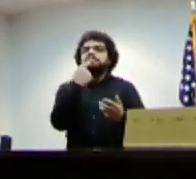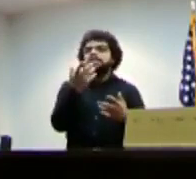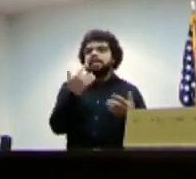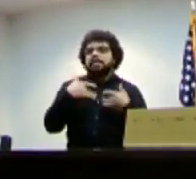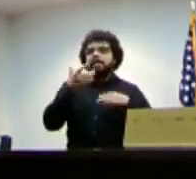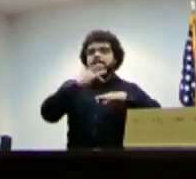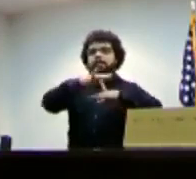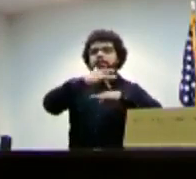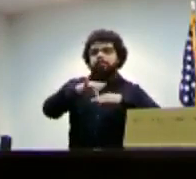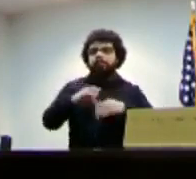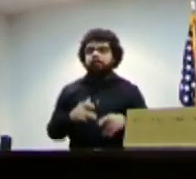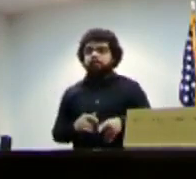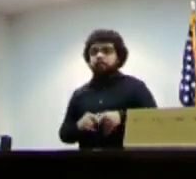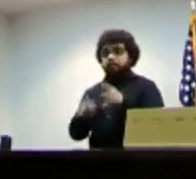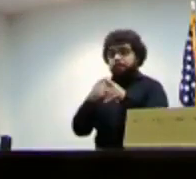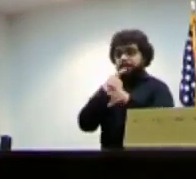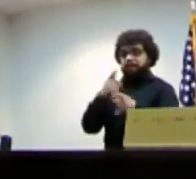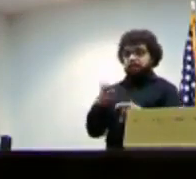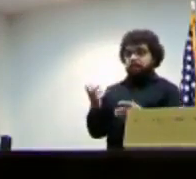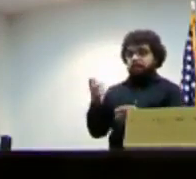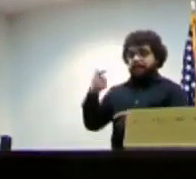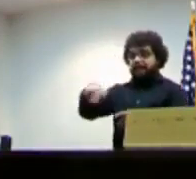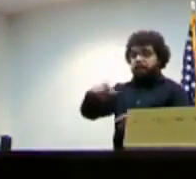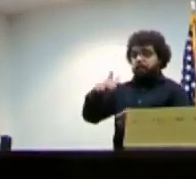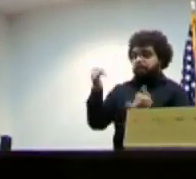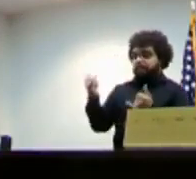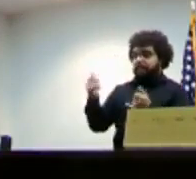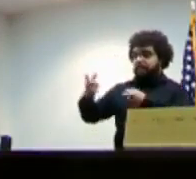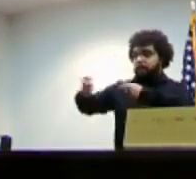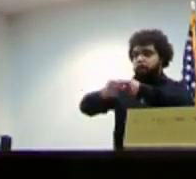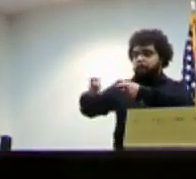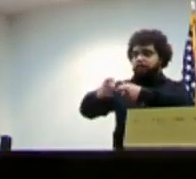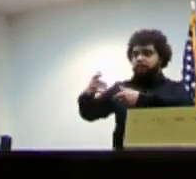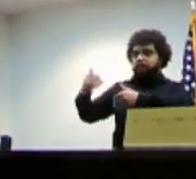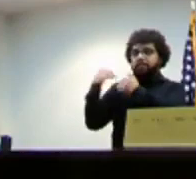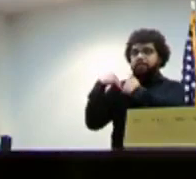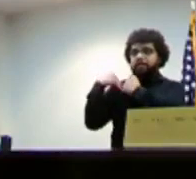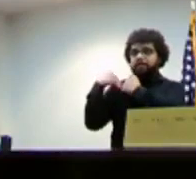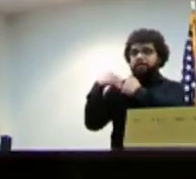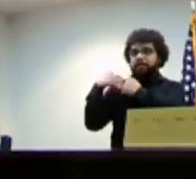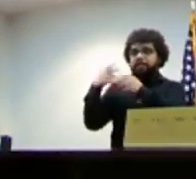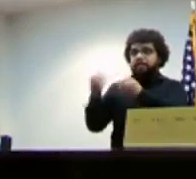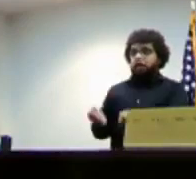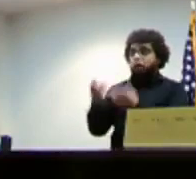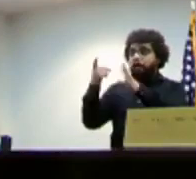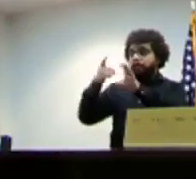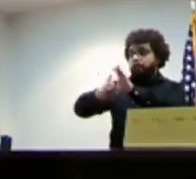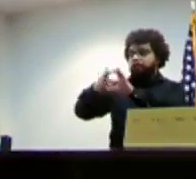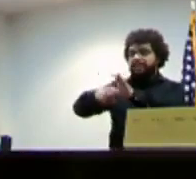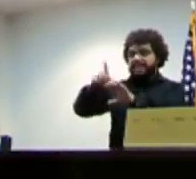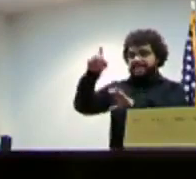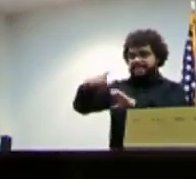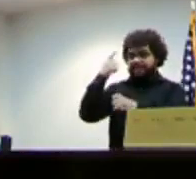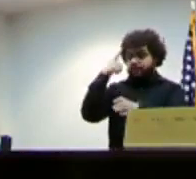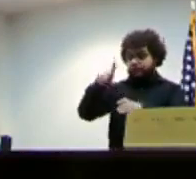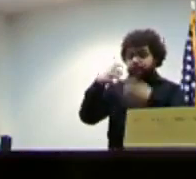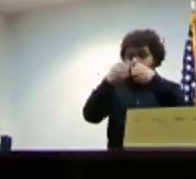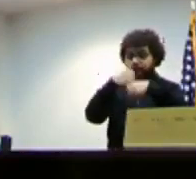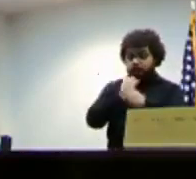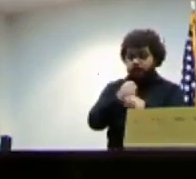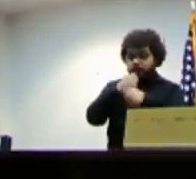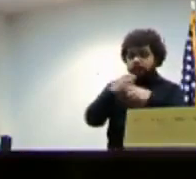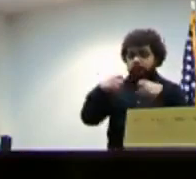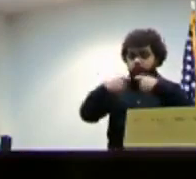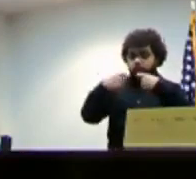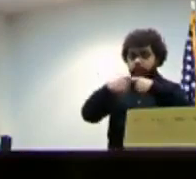proyección, o sea, usted me está diciendo que ellos están a cargo de establecer cuánto combustible necesita la generación.